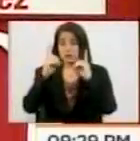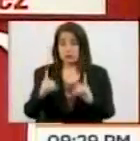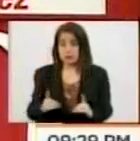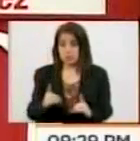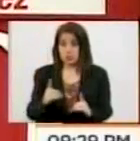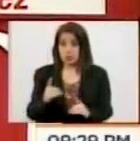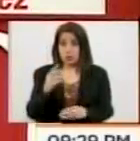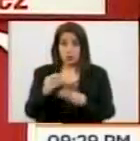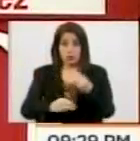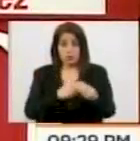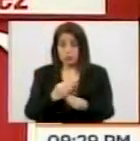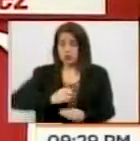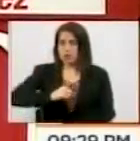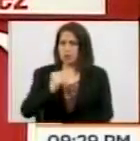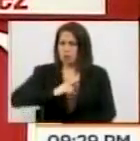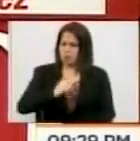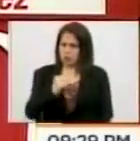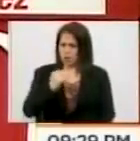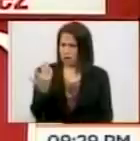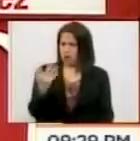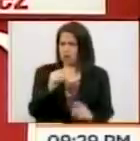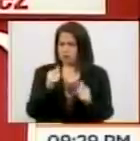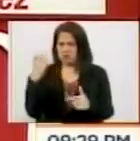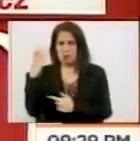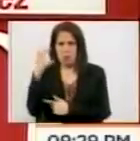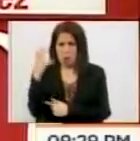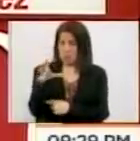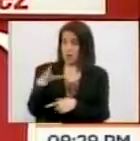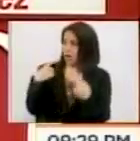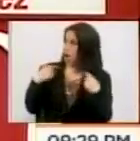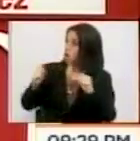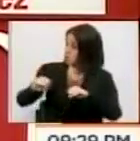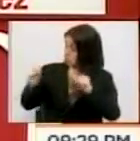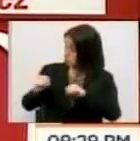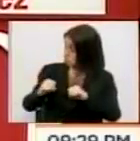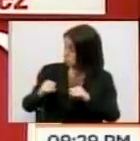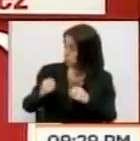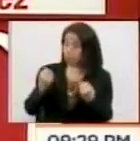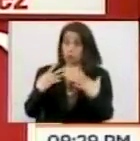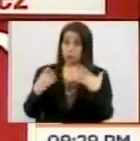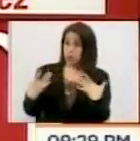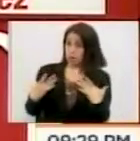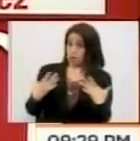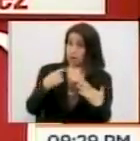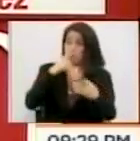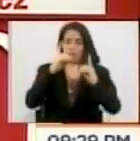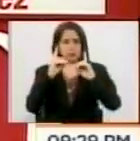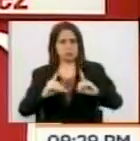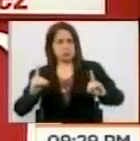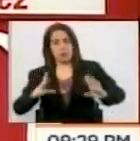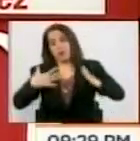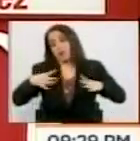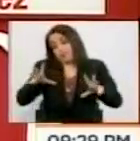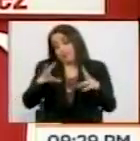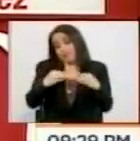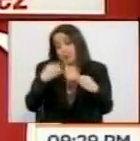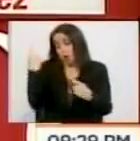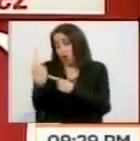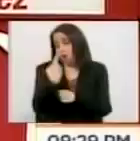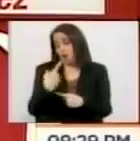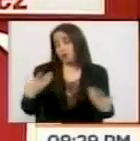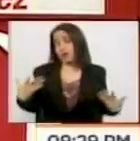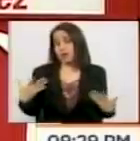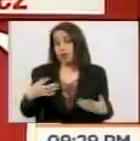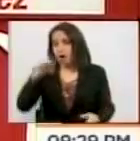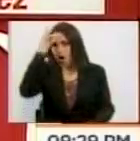hacer ahora desde Bogotá. Ah, me parece muy bien. Bueno, no decidí yo, decidieron los que estaban ahí, yo tengo que cumplir la orden. ¿Con santos o